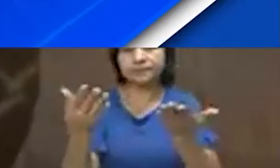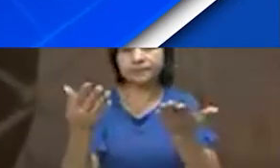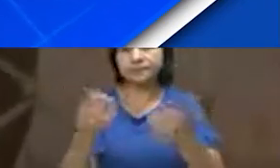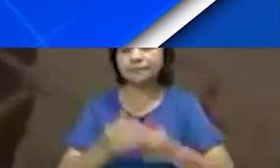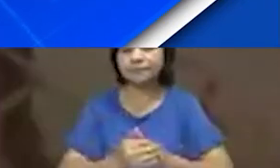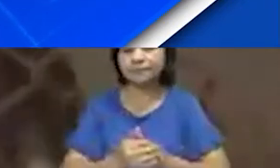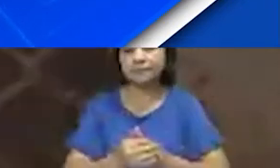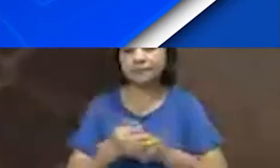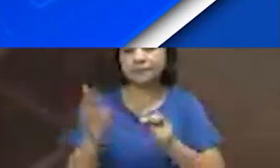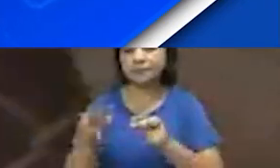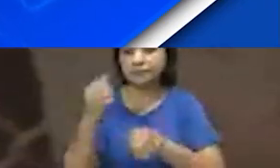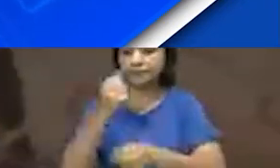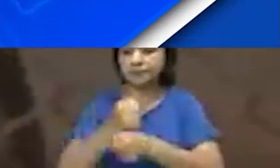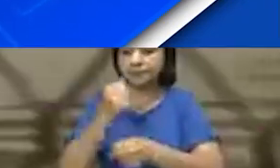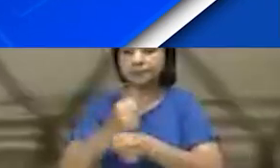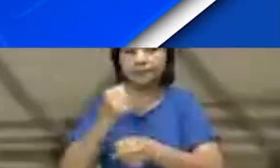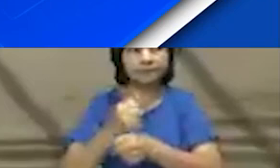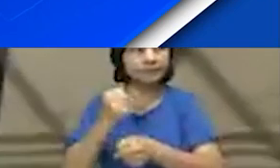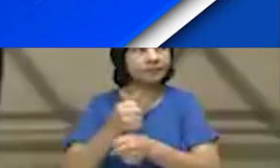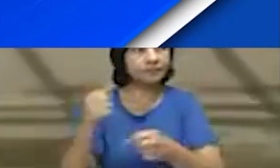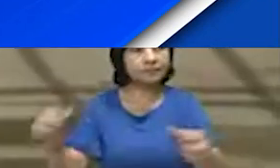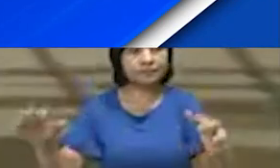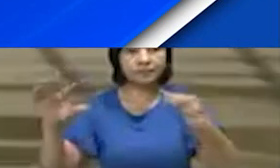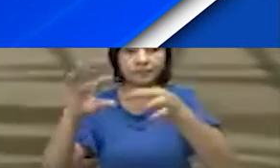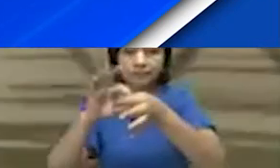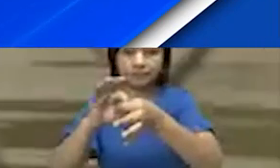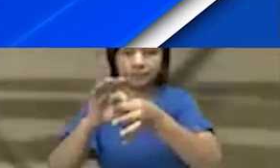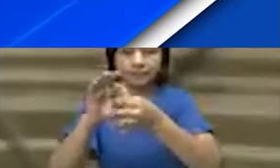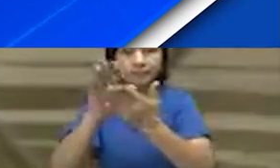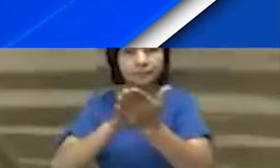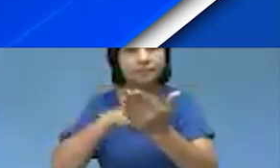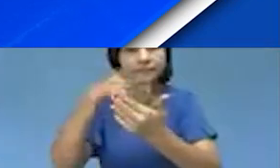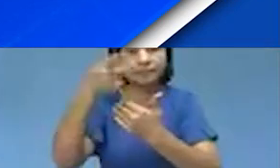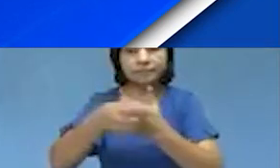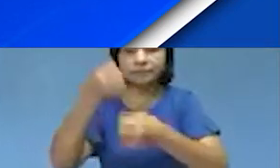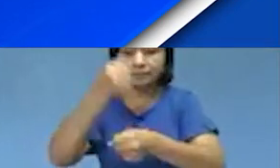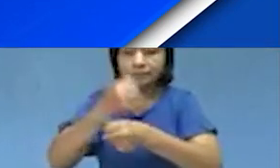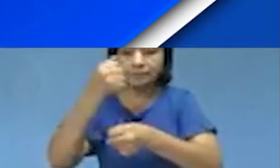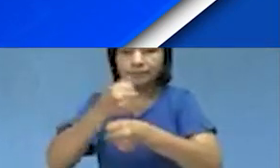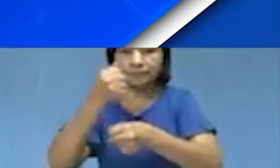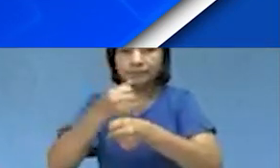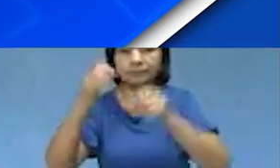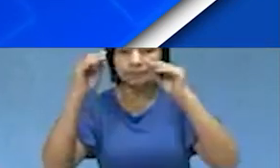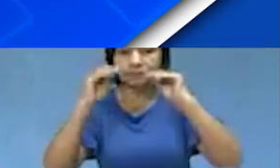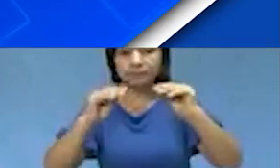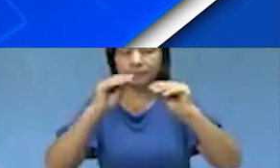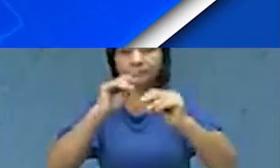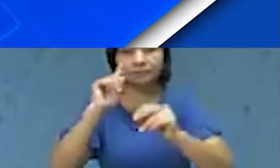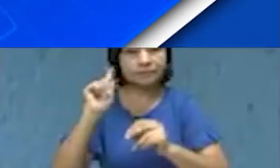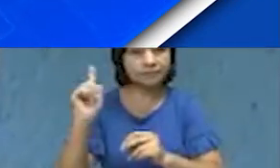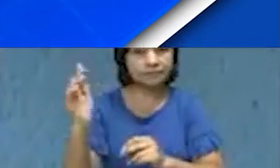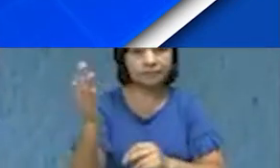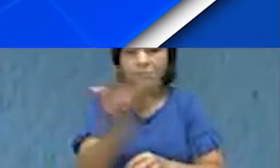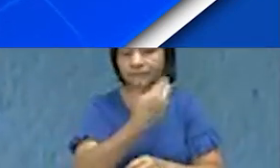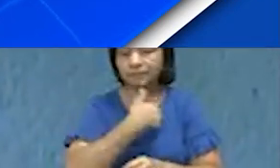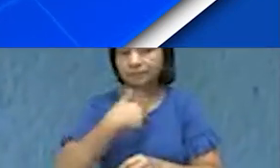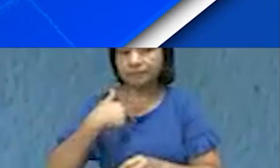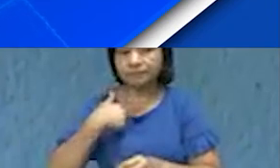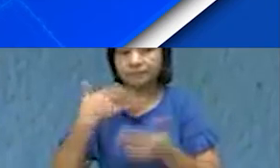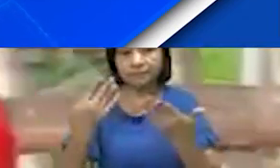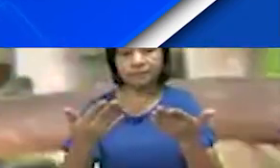los chicos allá verdad estamos trabajando fuertemente ya en el programa educativo completo lo que van a hacer